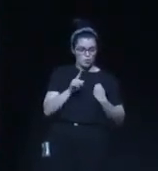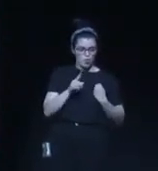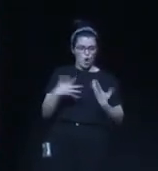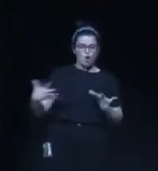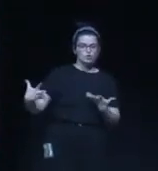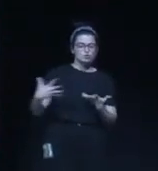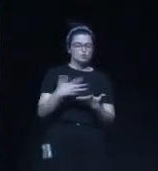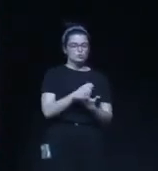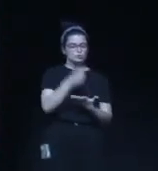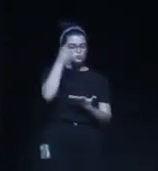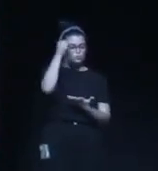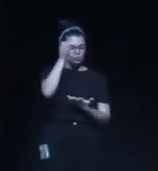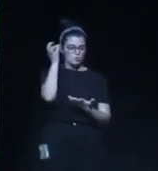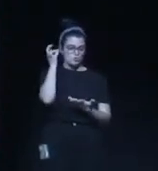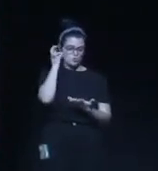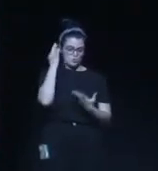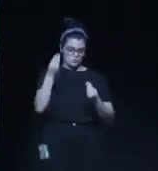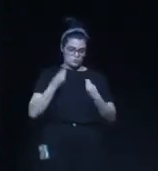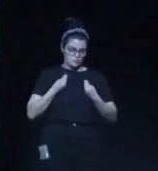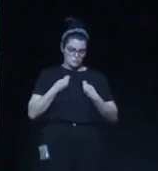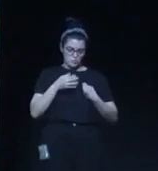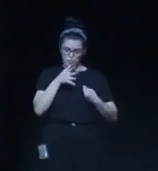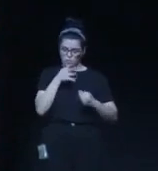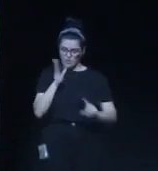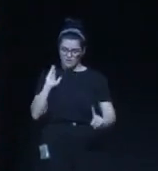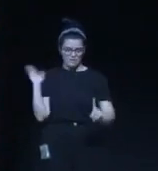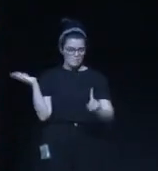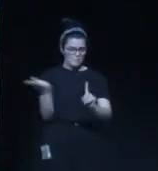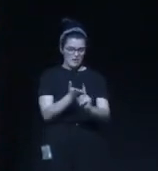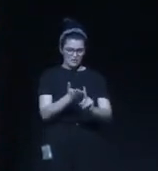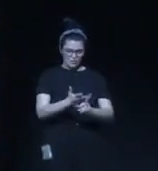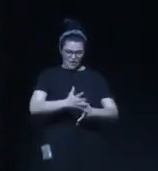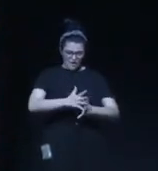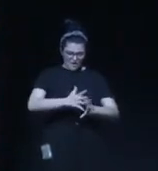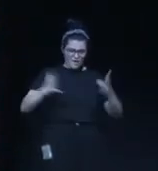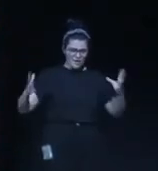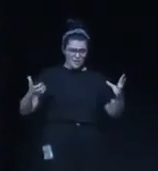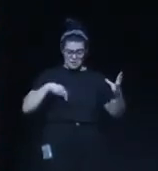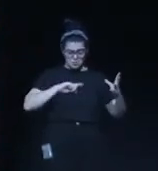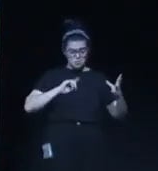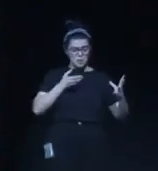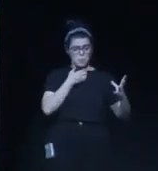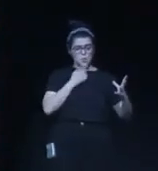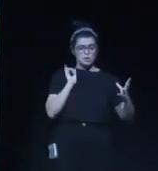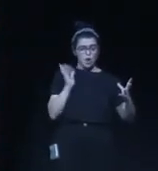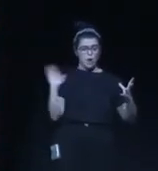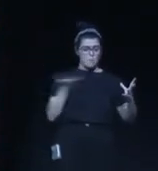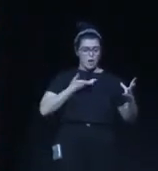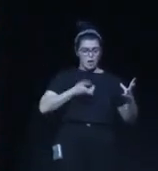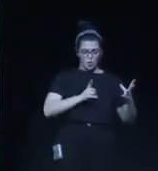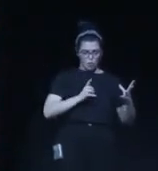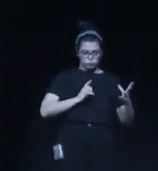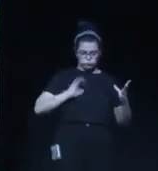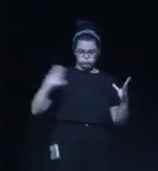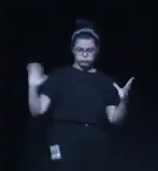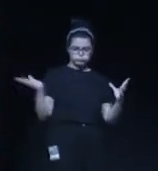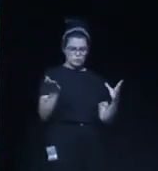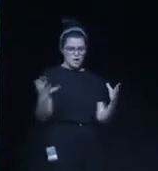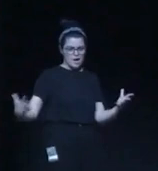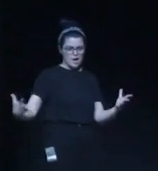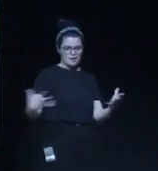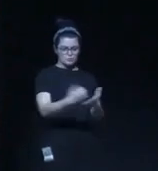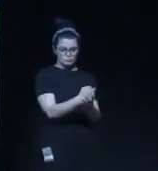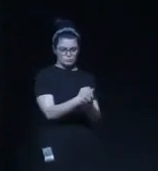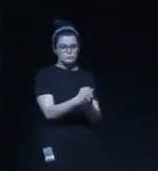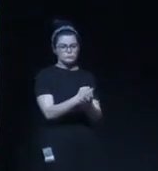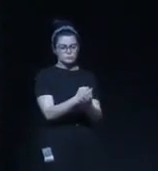todas. Quiero decir que el impacto es mucho mayor. Y esa idea es una de las cosas